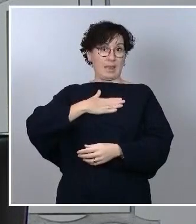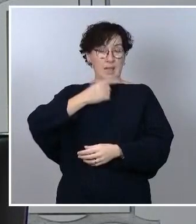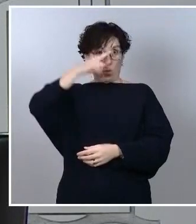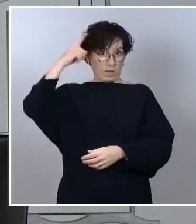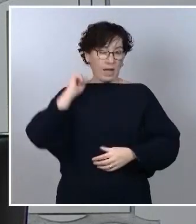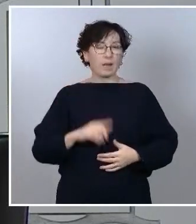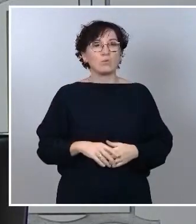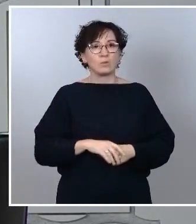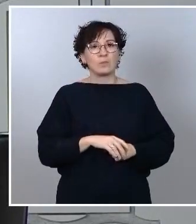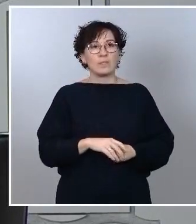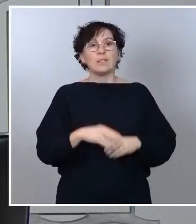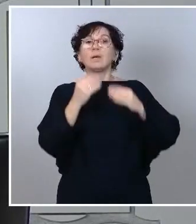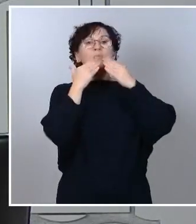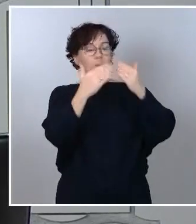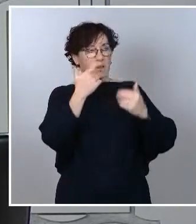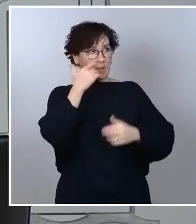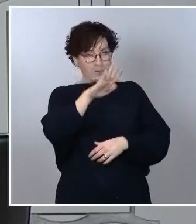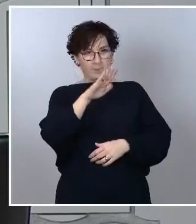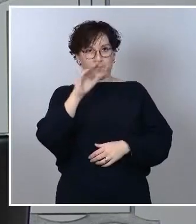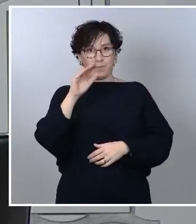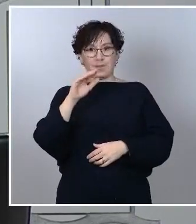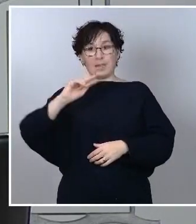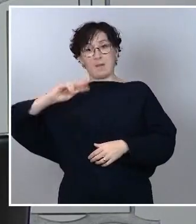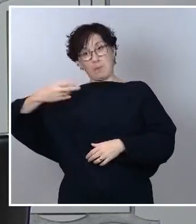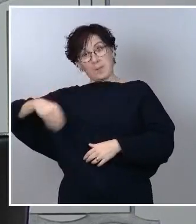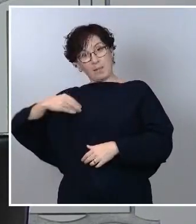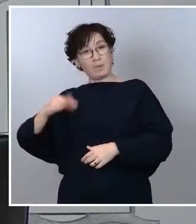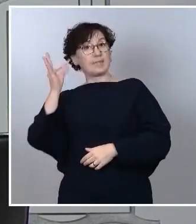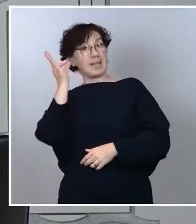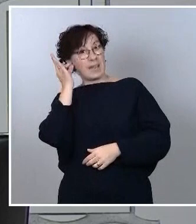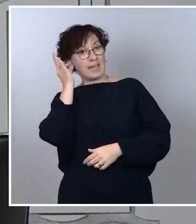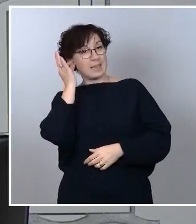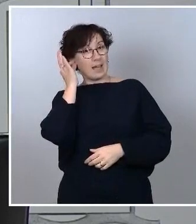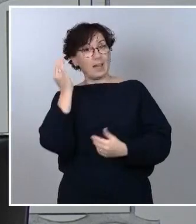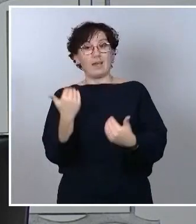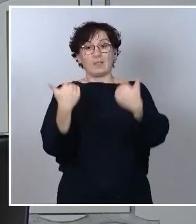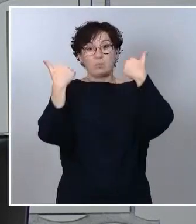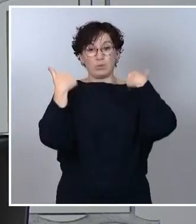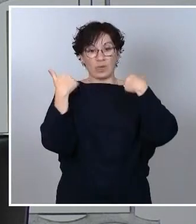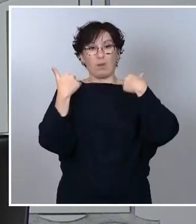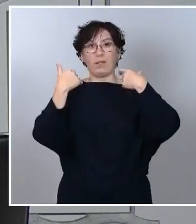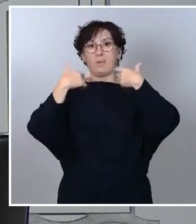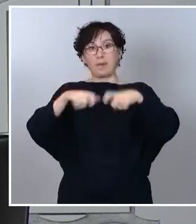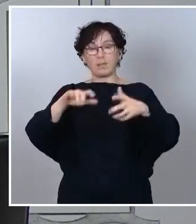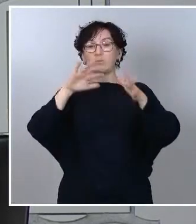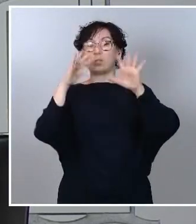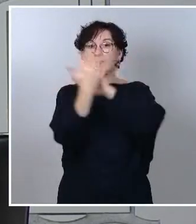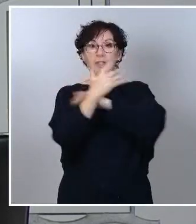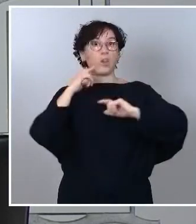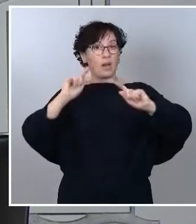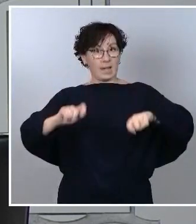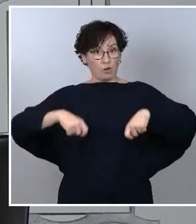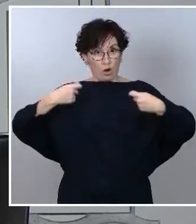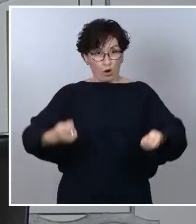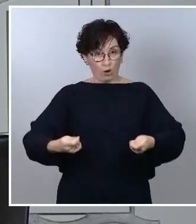la ministra ribera la vicepresidenta ribera responsable de todo el departamento de transición ecológica ha mostrado siempre